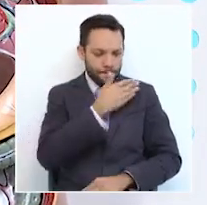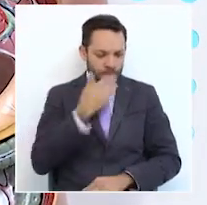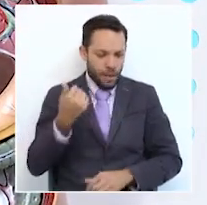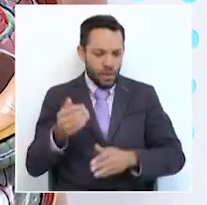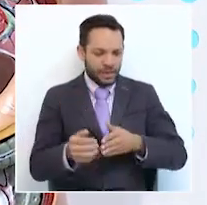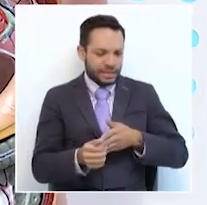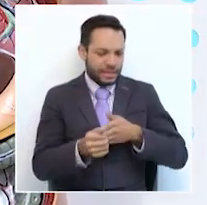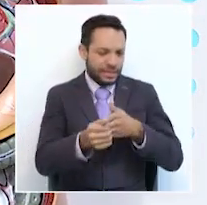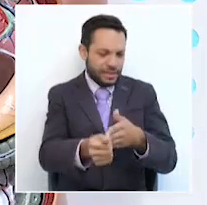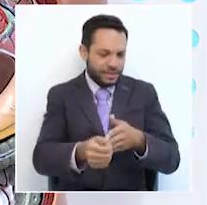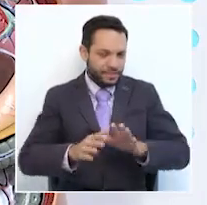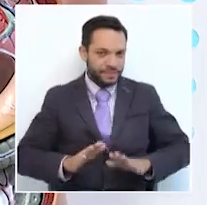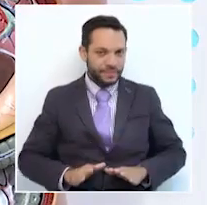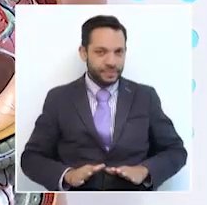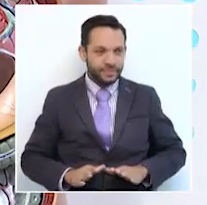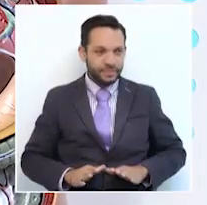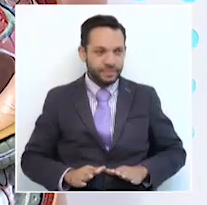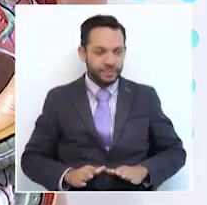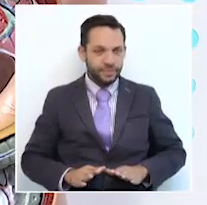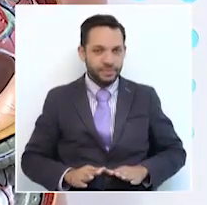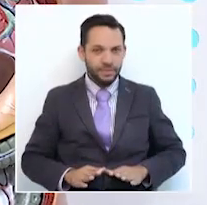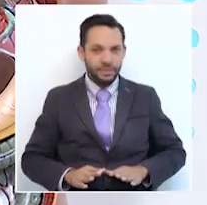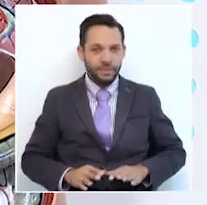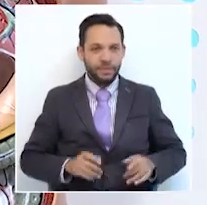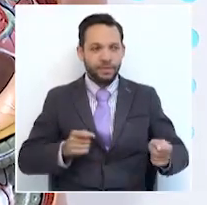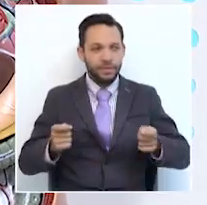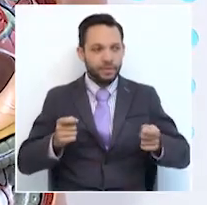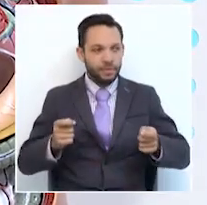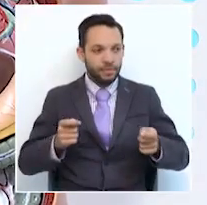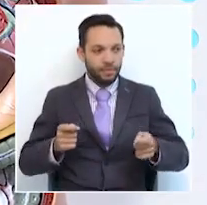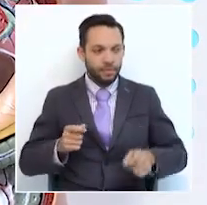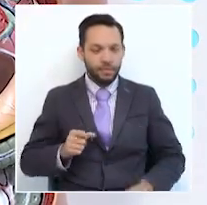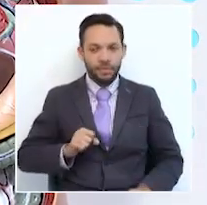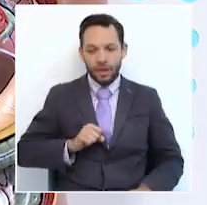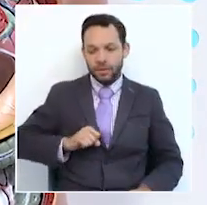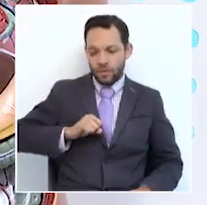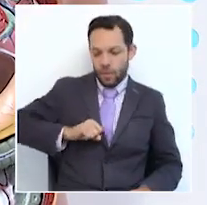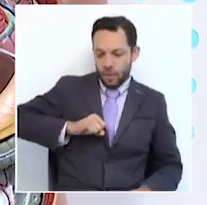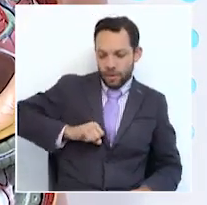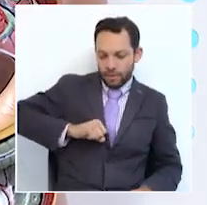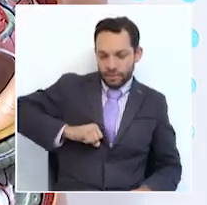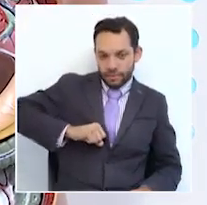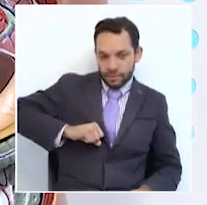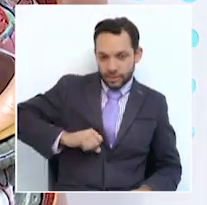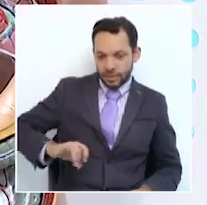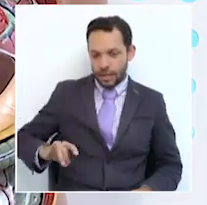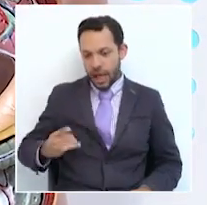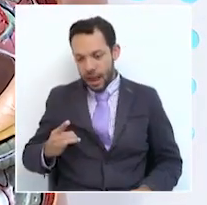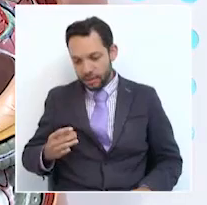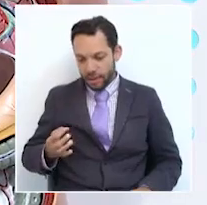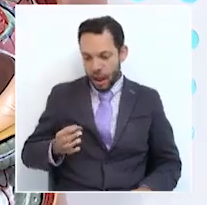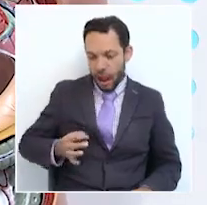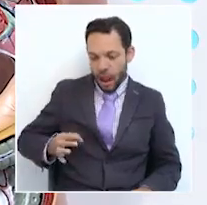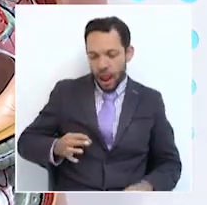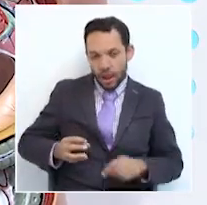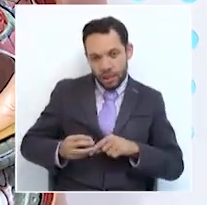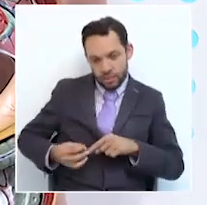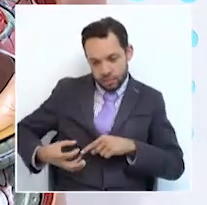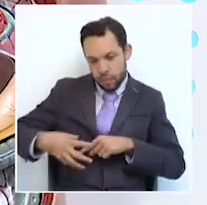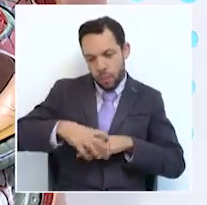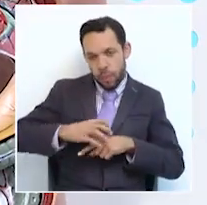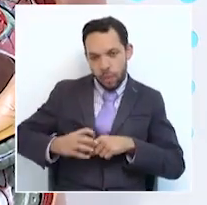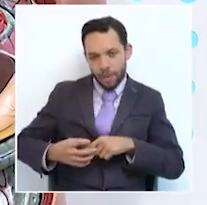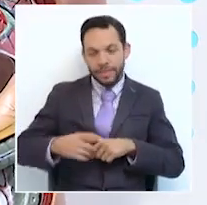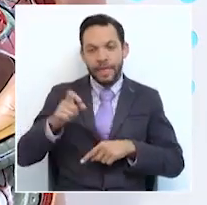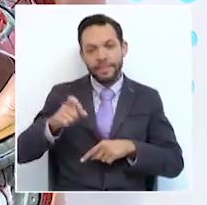orienta y lo que sigue ante la sospecha una tomografía que no haber una más apurada pues entonces hay que hacer los